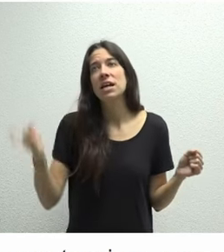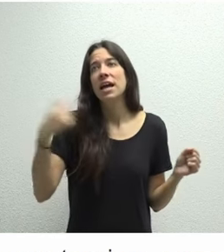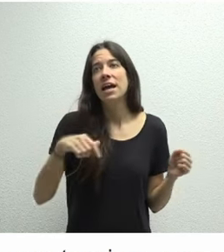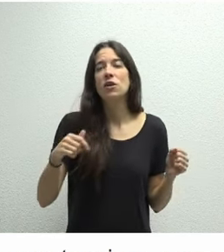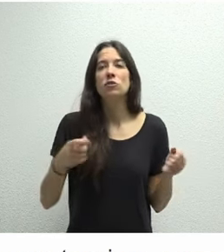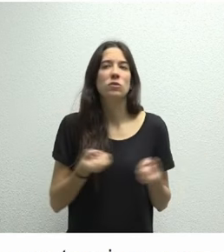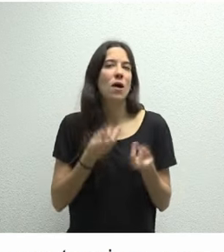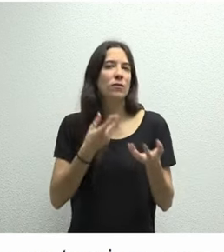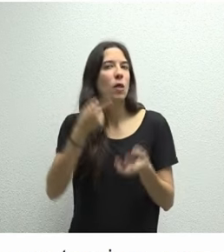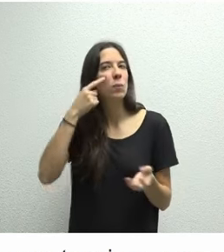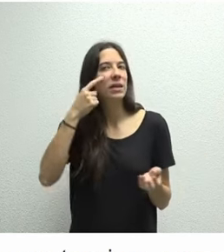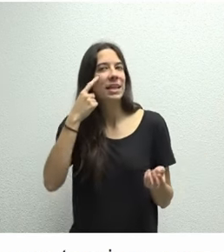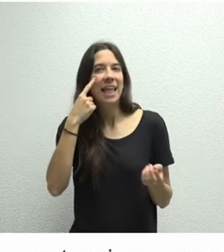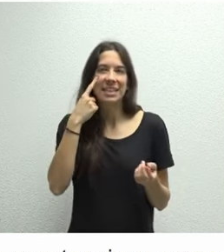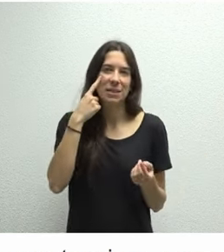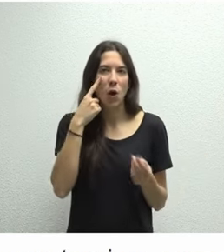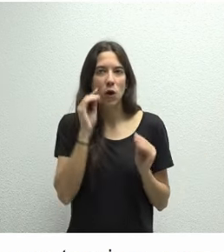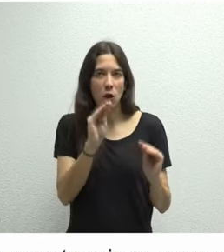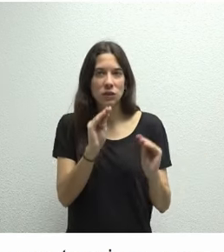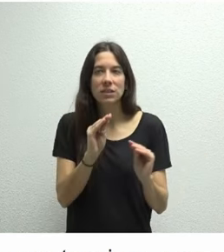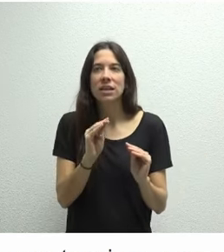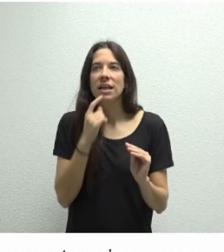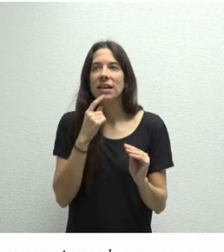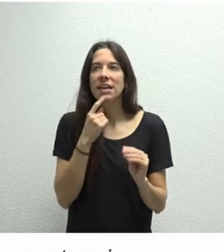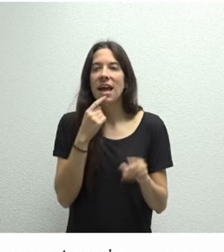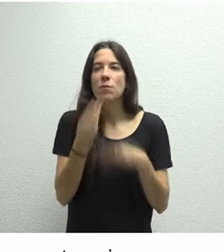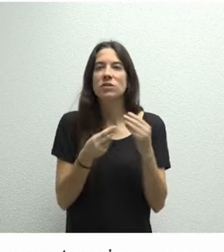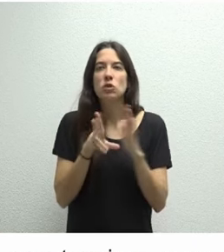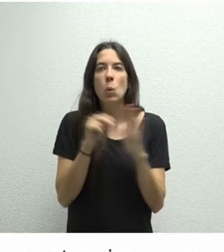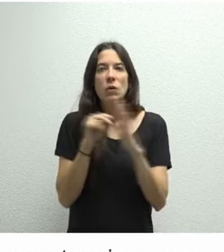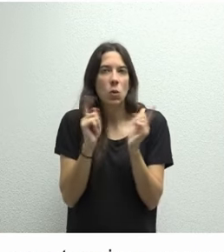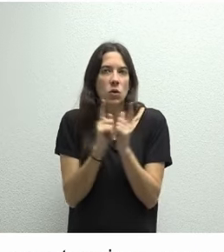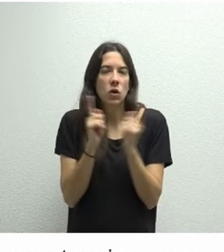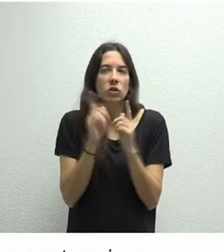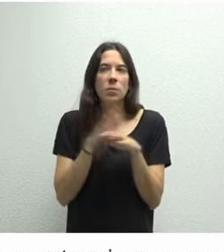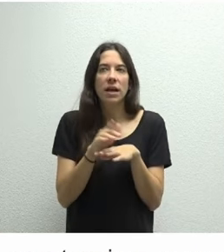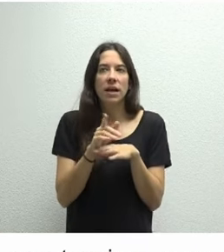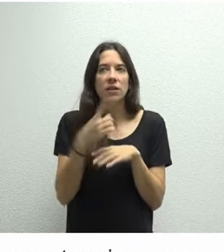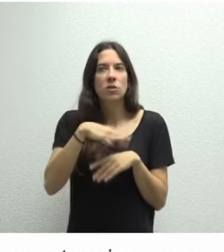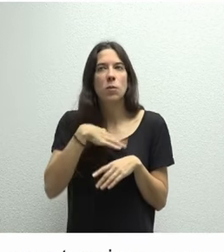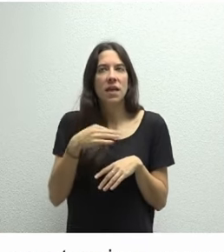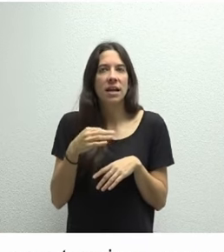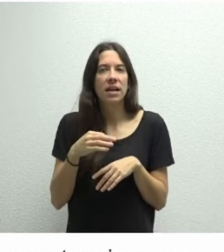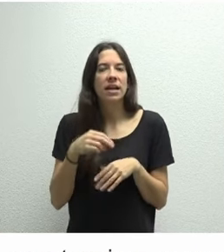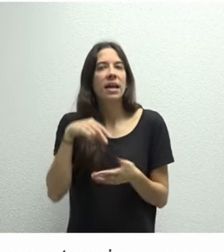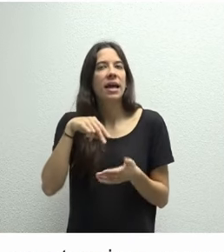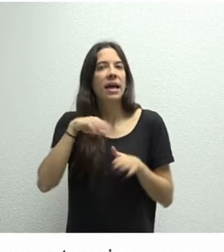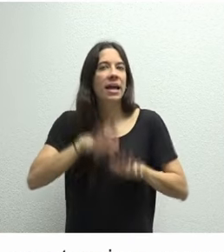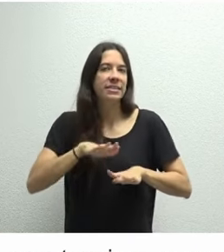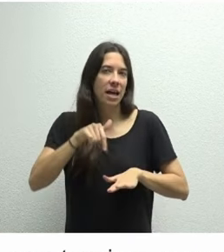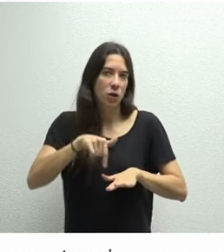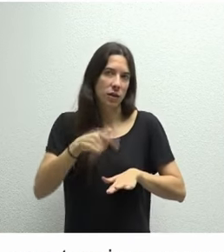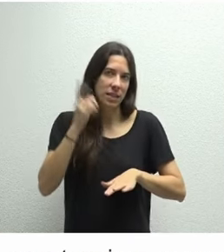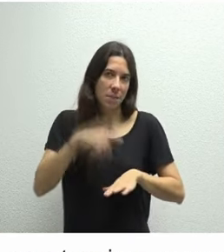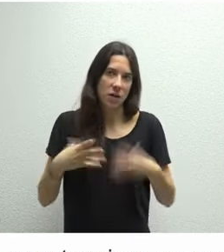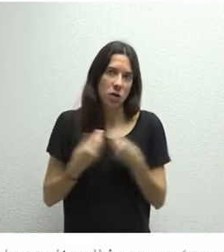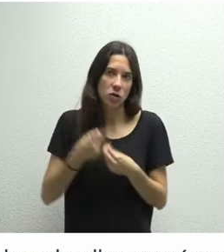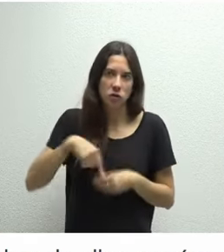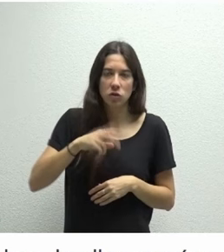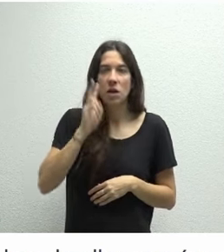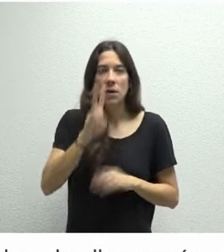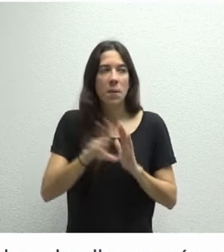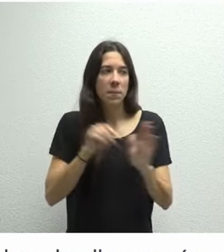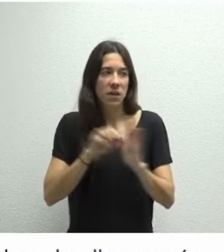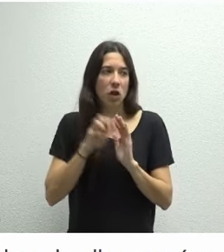testimonios y hemos hecho un vídeo cortito para que de alguna manera también nos pudieran acompañar hoy aquí os ponemos ese vídeo de 3 minutitos